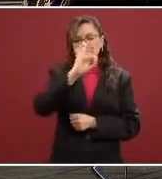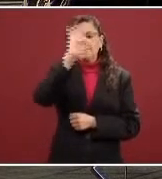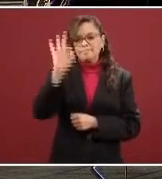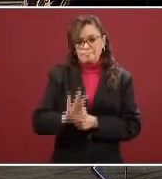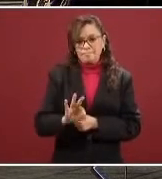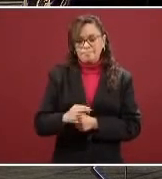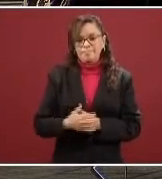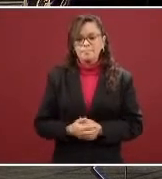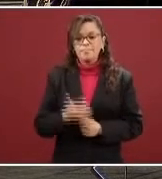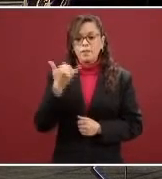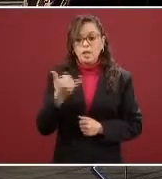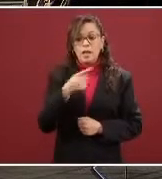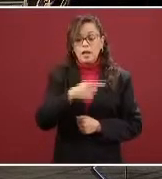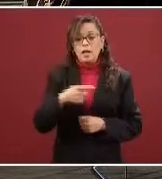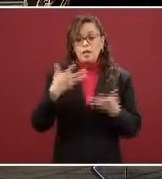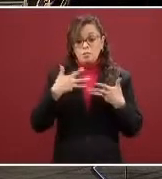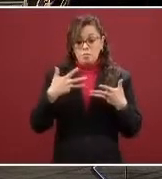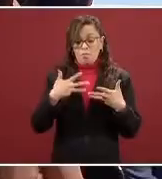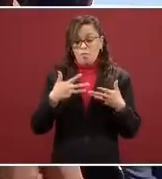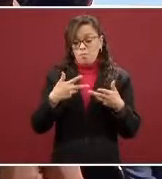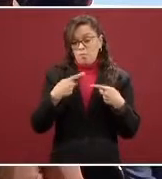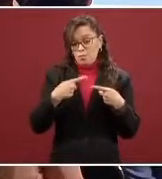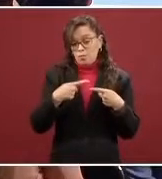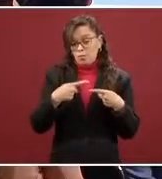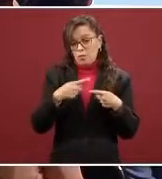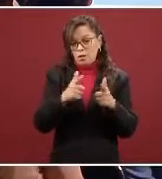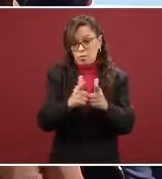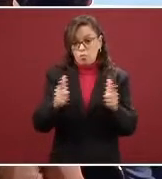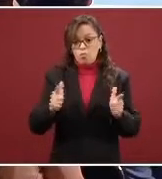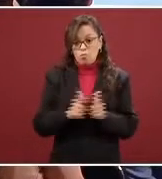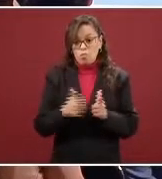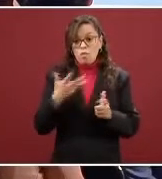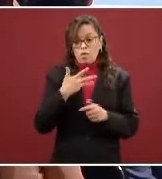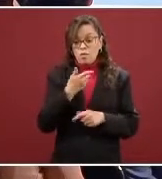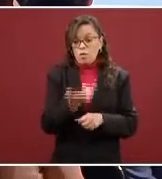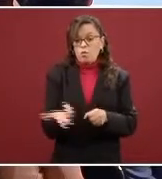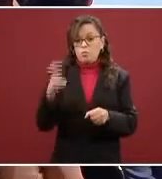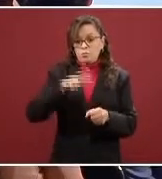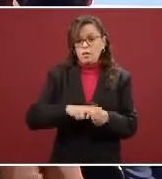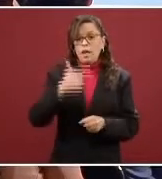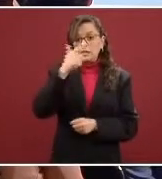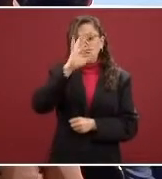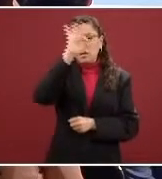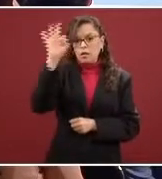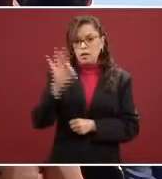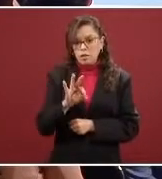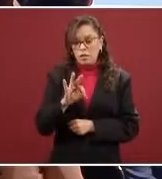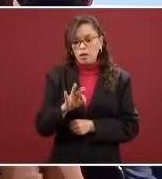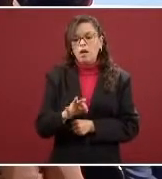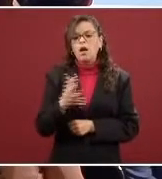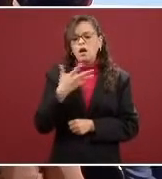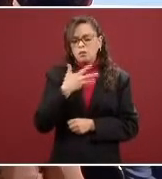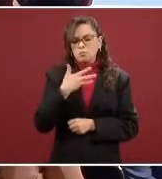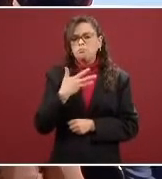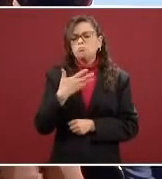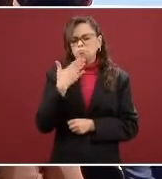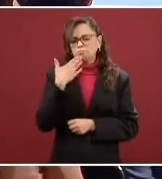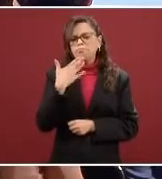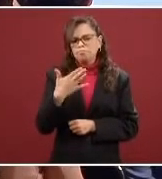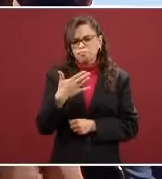está en hospitales, el 7% se reporta como estables, o sea, del total de